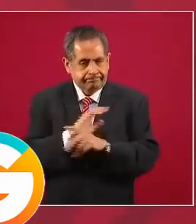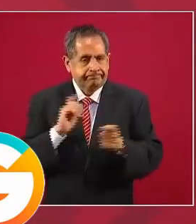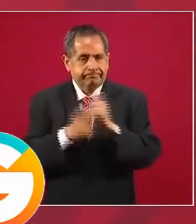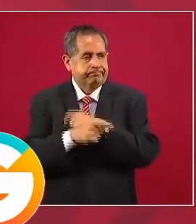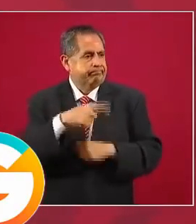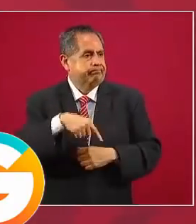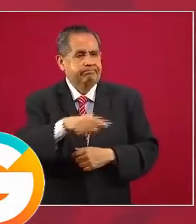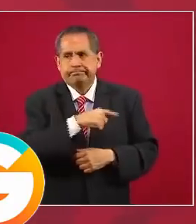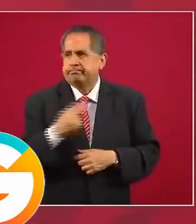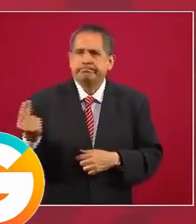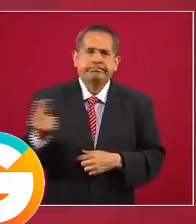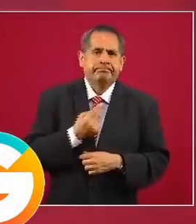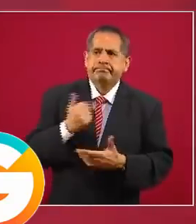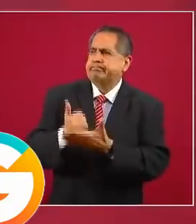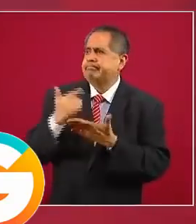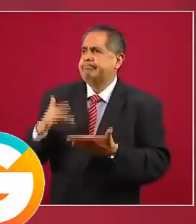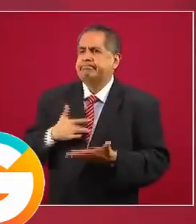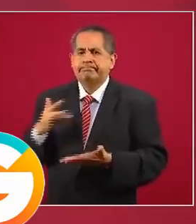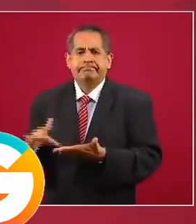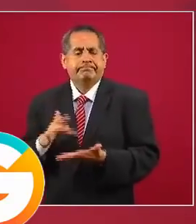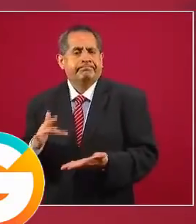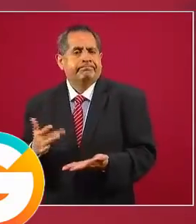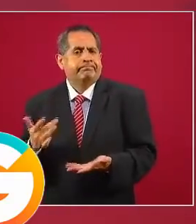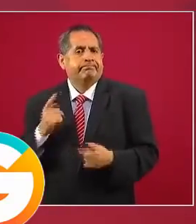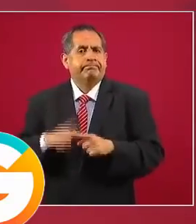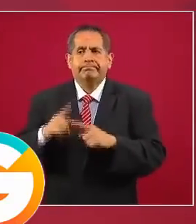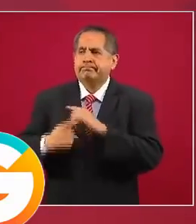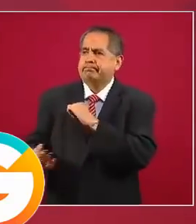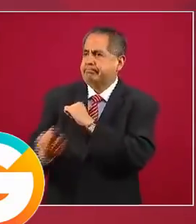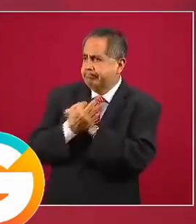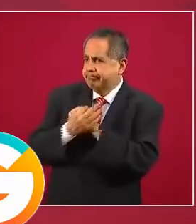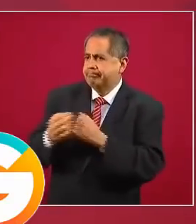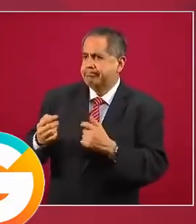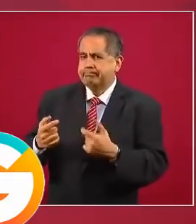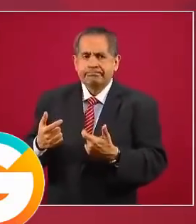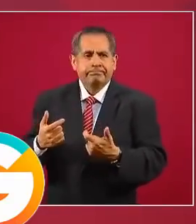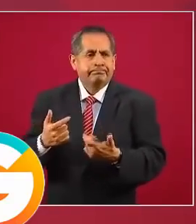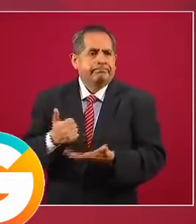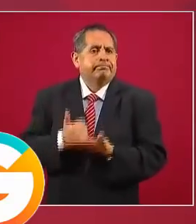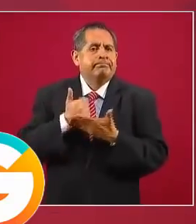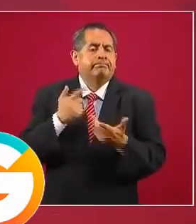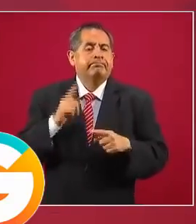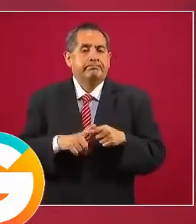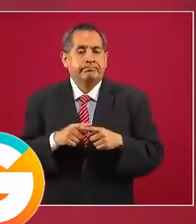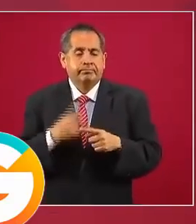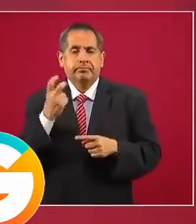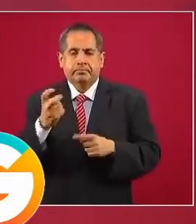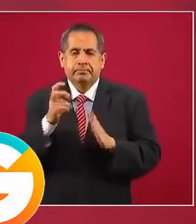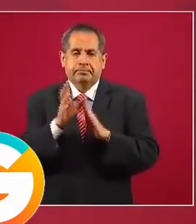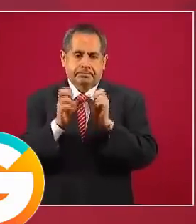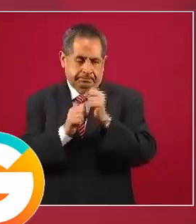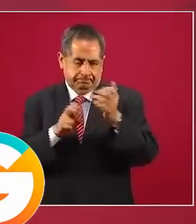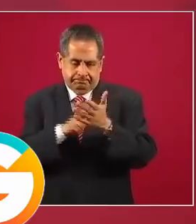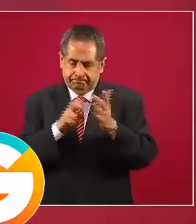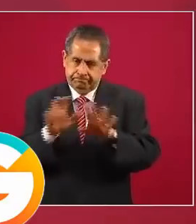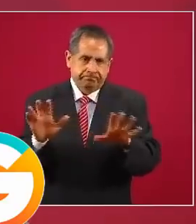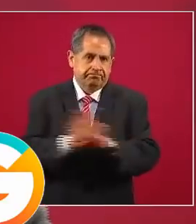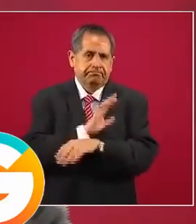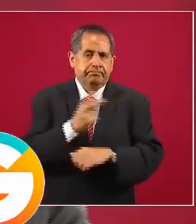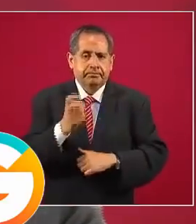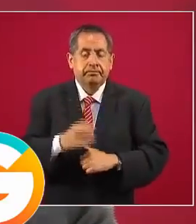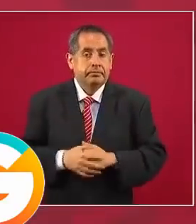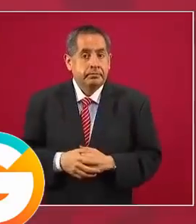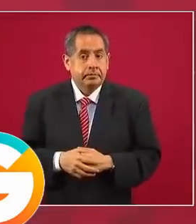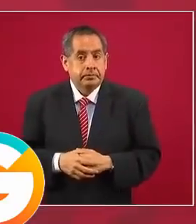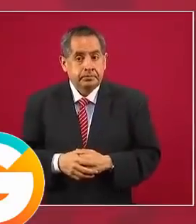de todo el pueblo, la protección a los ciudadanos. Entonces, al